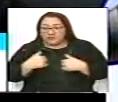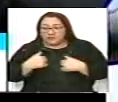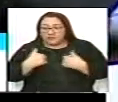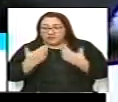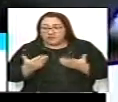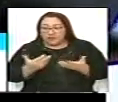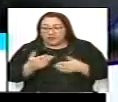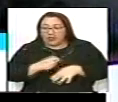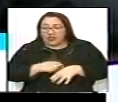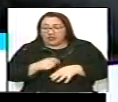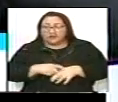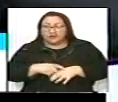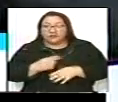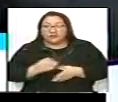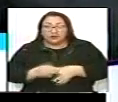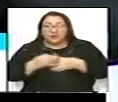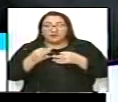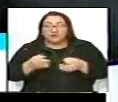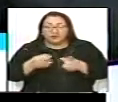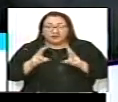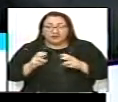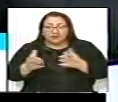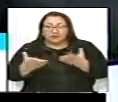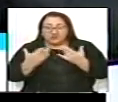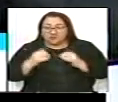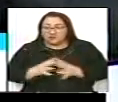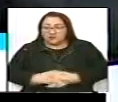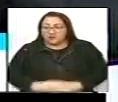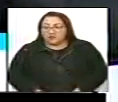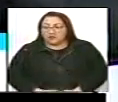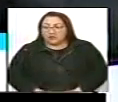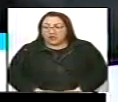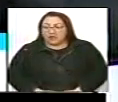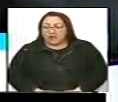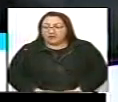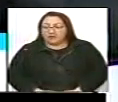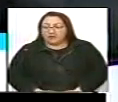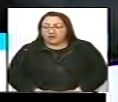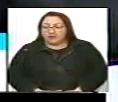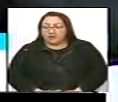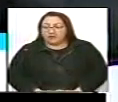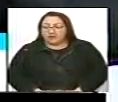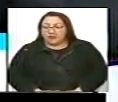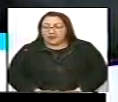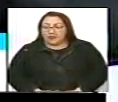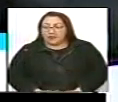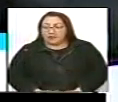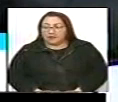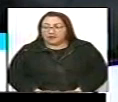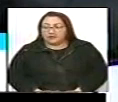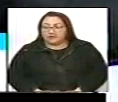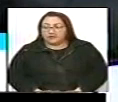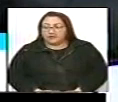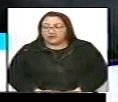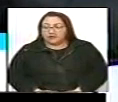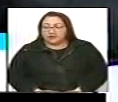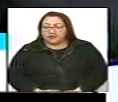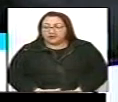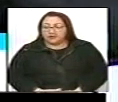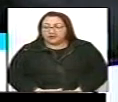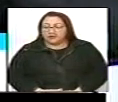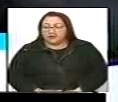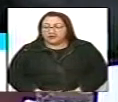que darle el plazo para que pueda traernos la información la subcomisión, a menos que esté equivocada. La parte que no ha